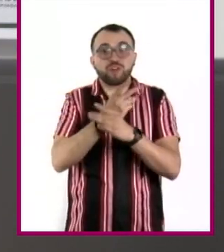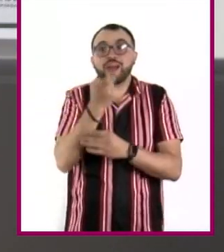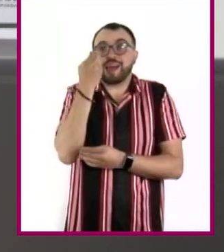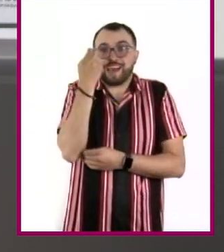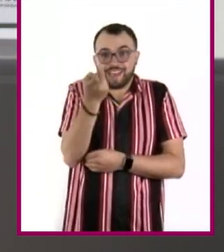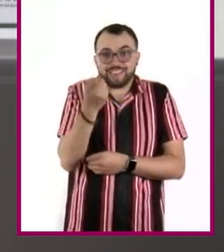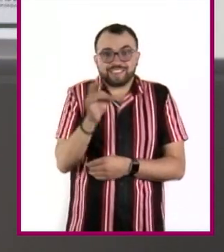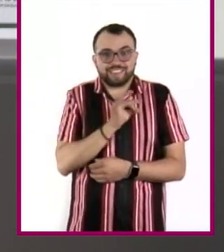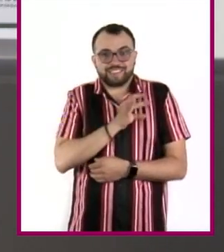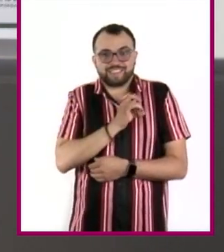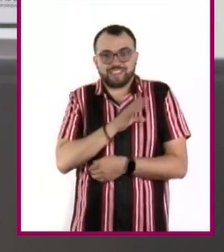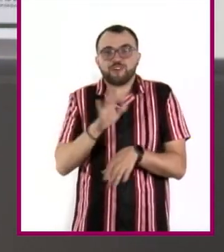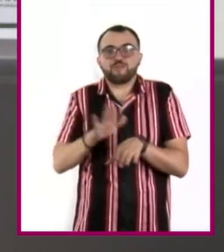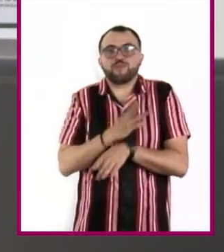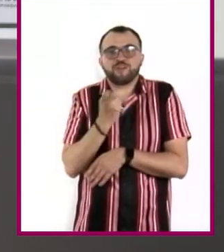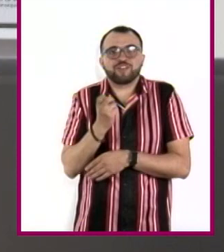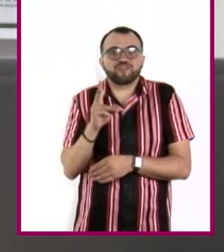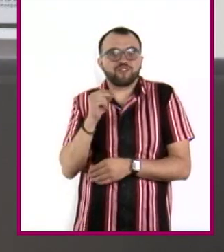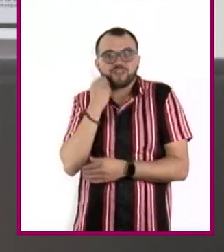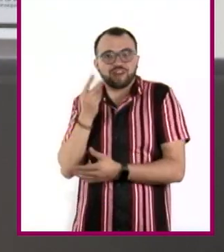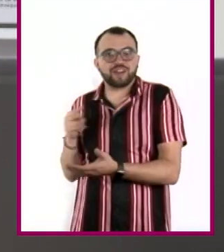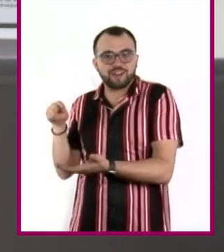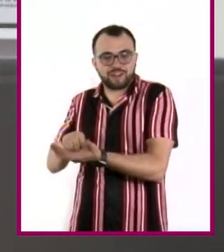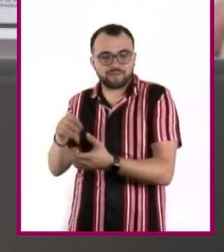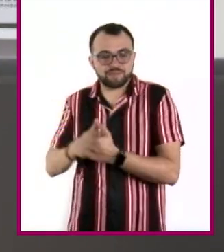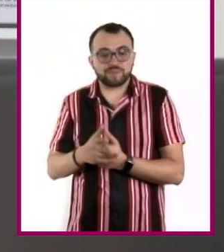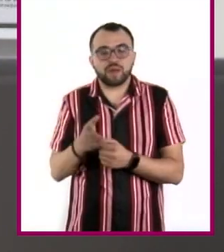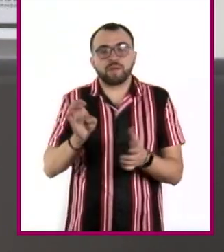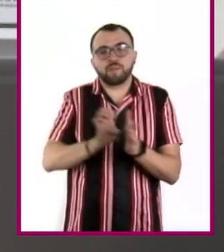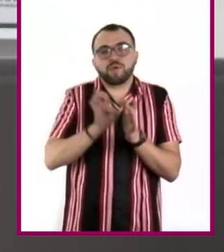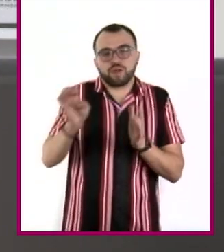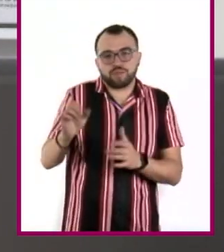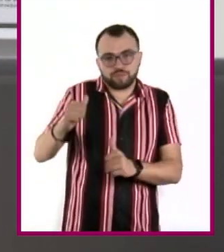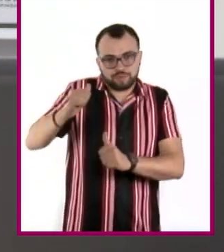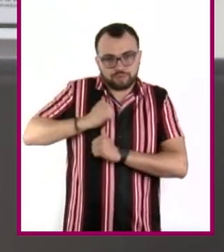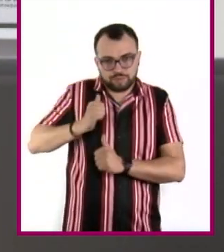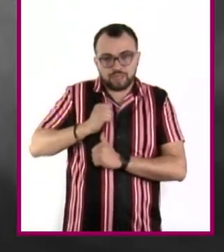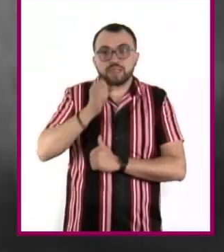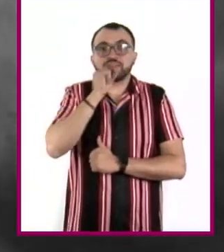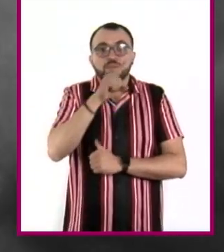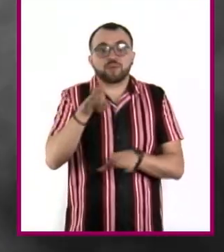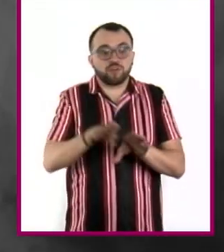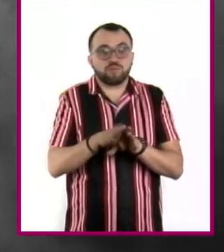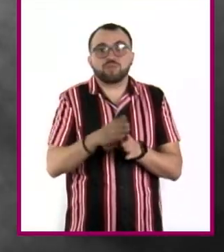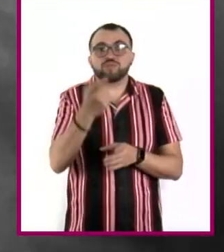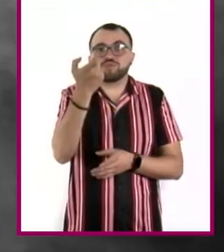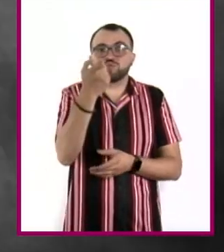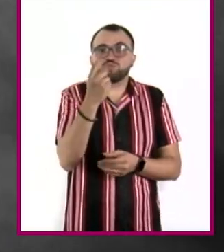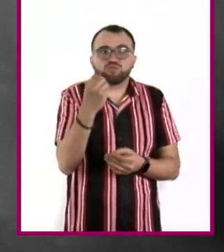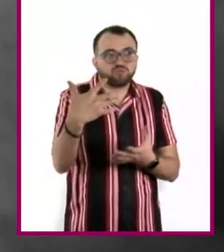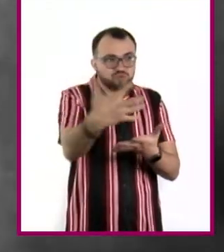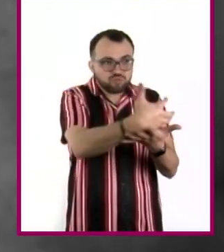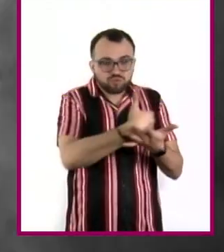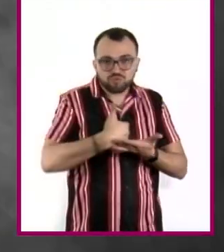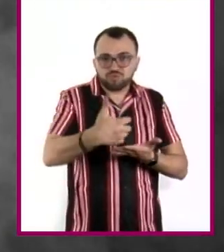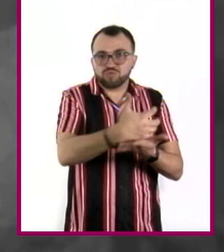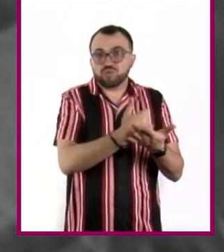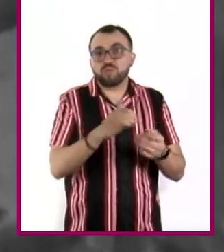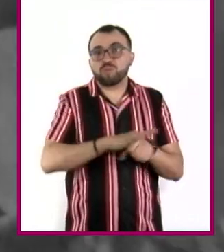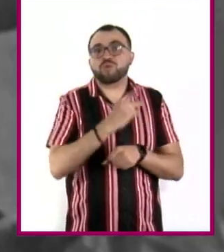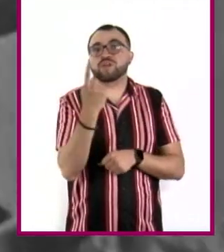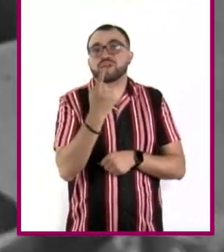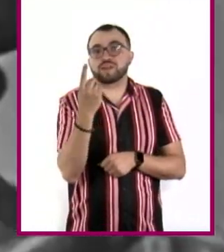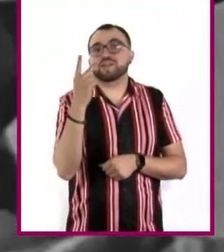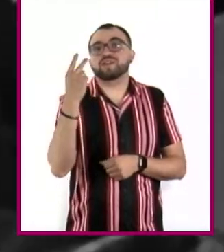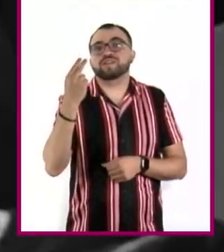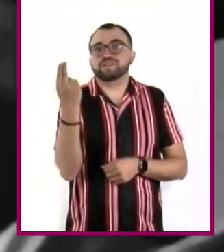económicos. Por ejemplo, para las industrias militares que incluyeron instalaciones de armamento nuclear. Eso quiere decir que